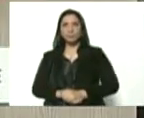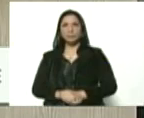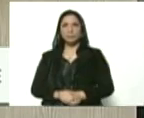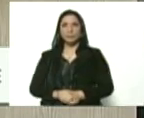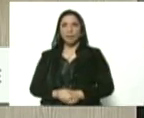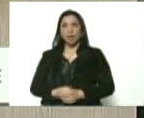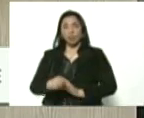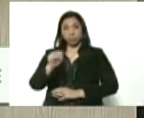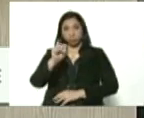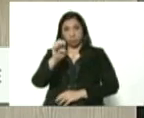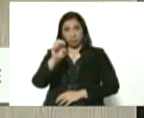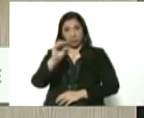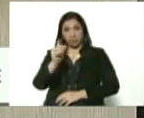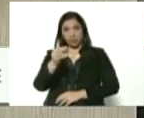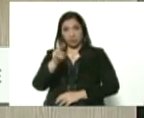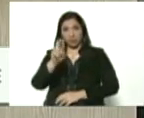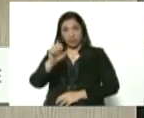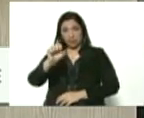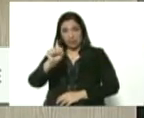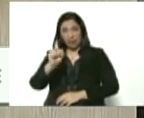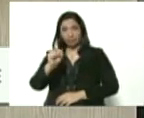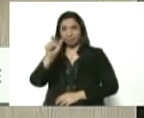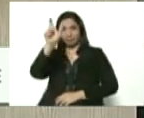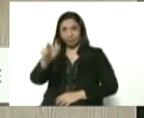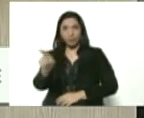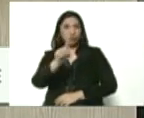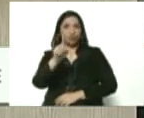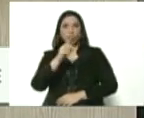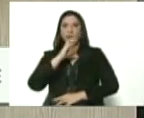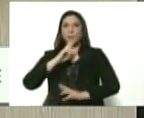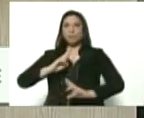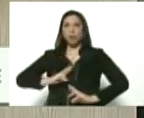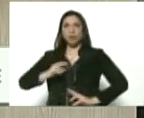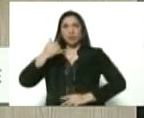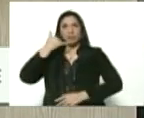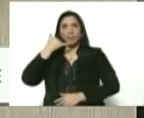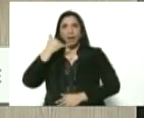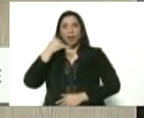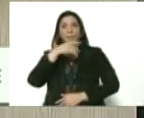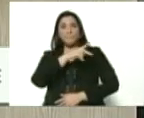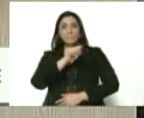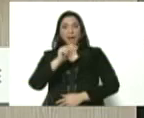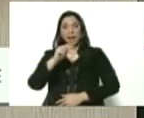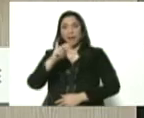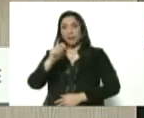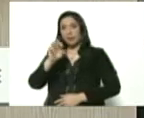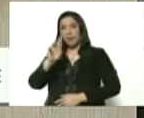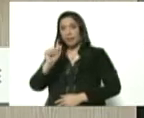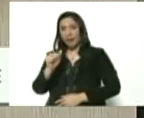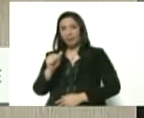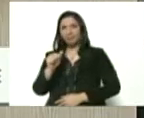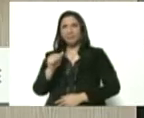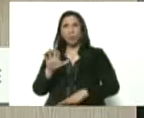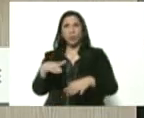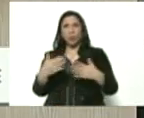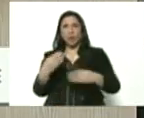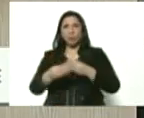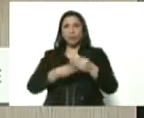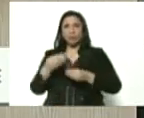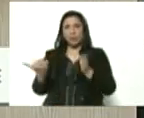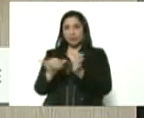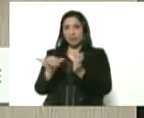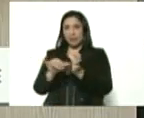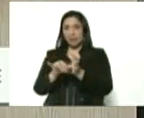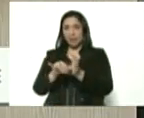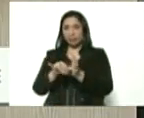Sequea no contesta las llamadas telefónicas que alias Pantera, que Colina le hace en el momento en que se están acercando a la costa